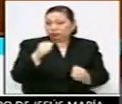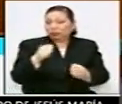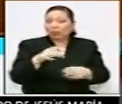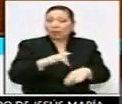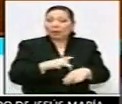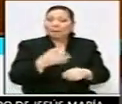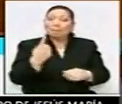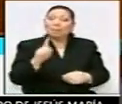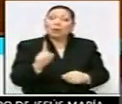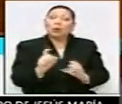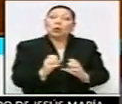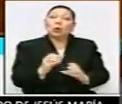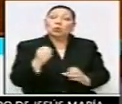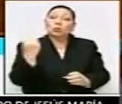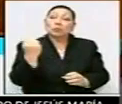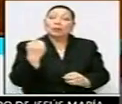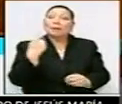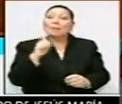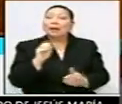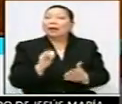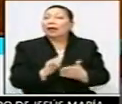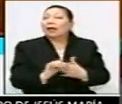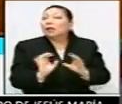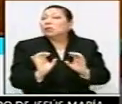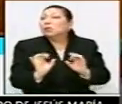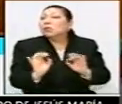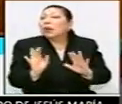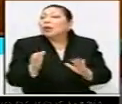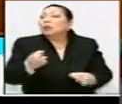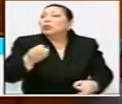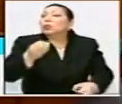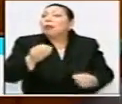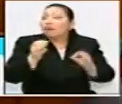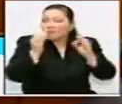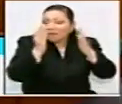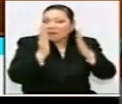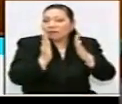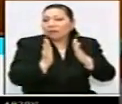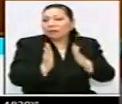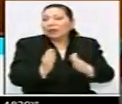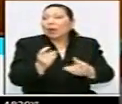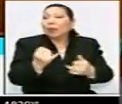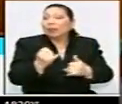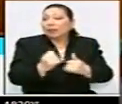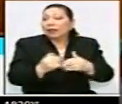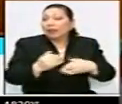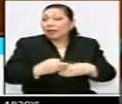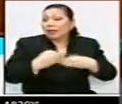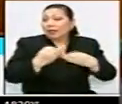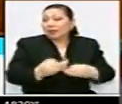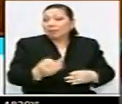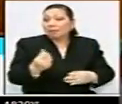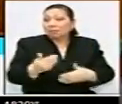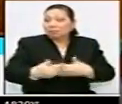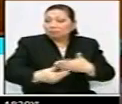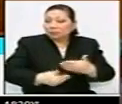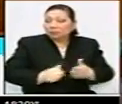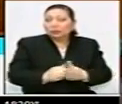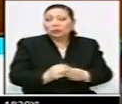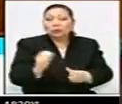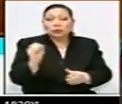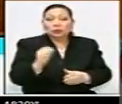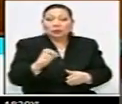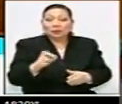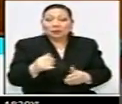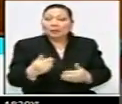inmunidad presentadas por la Corte Suprema para los casos de sentencia firme. Vencido dicho plazo y sin mediar pronunciamiento, la Corte